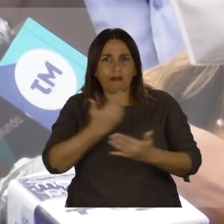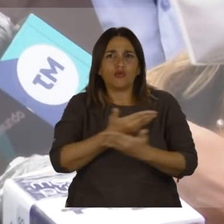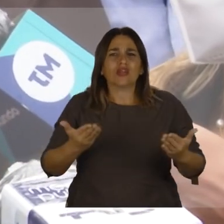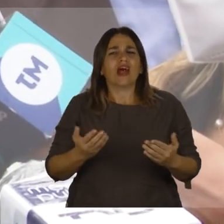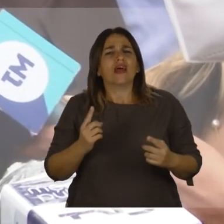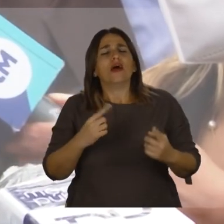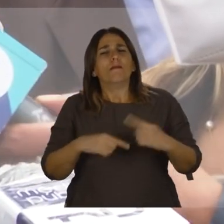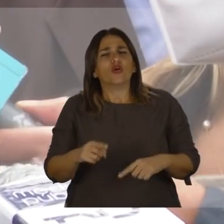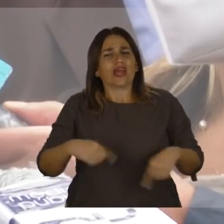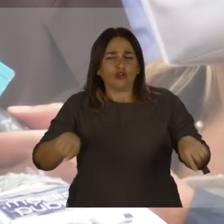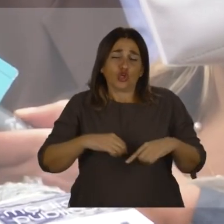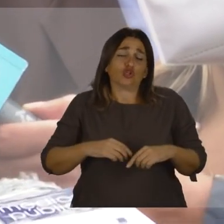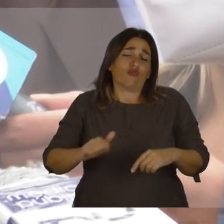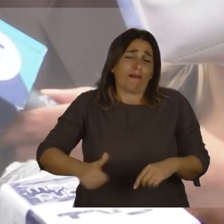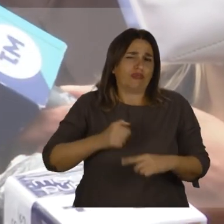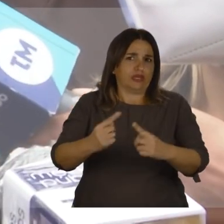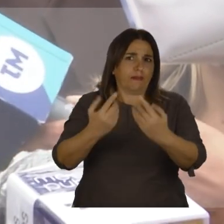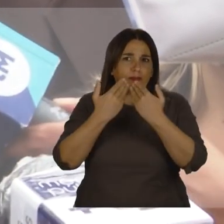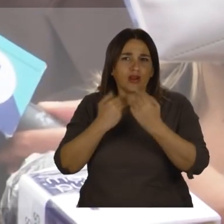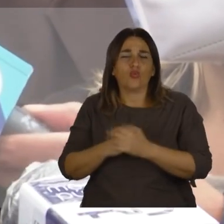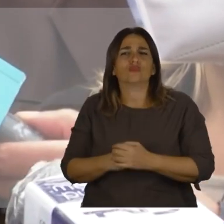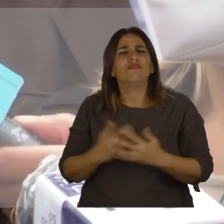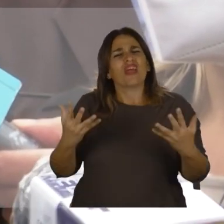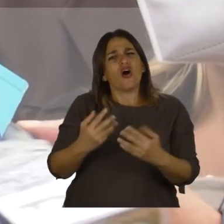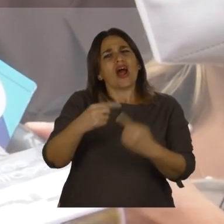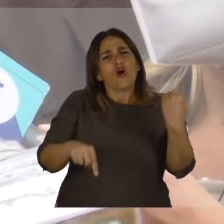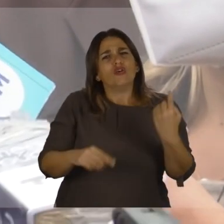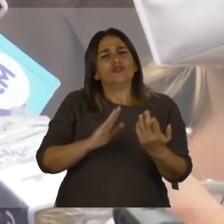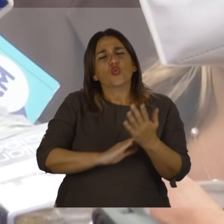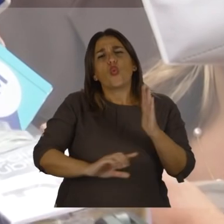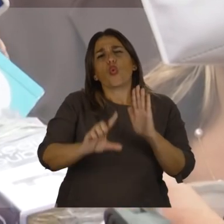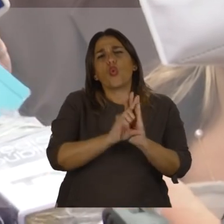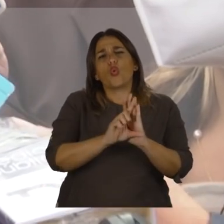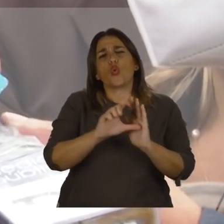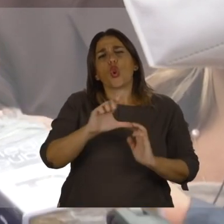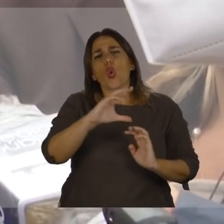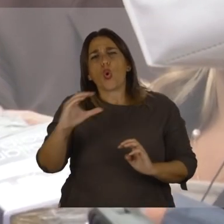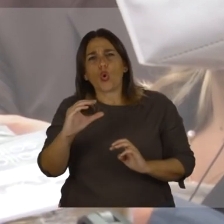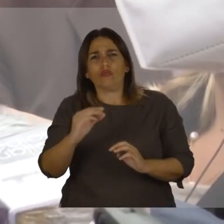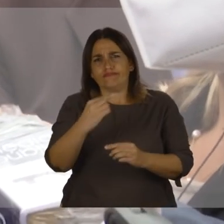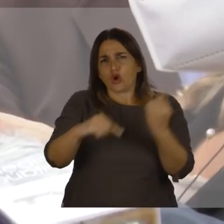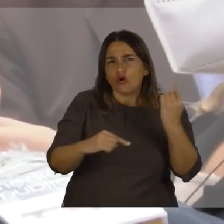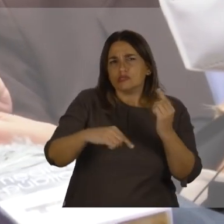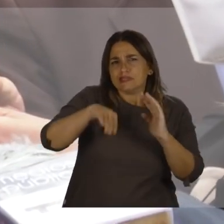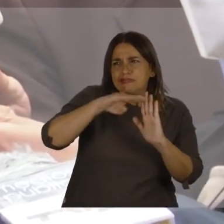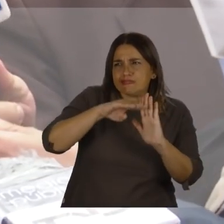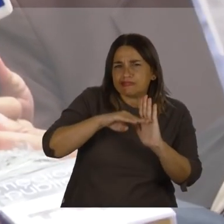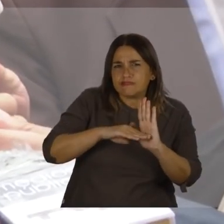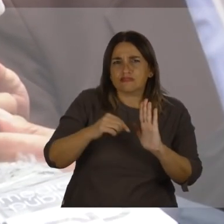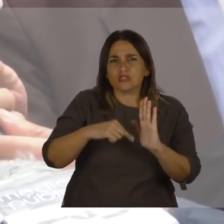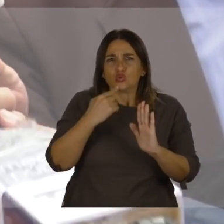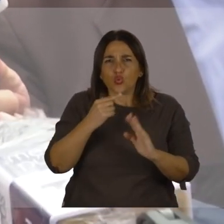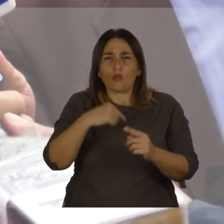campaña de opinión pública, porque sabes que nos estamos encontrando, y aprovecho la pregunta, con medidas que tiene la ley de urgente consideración con